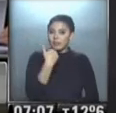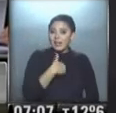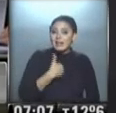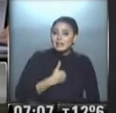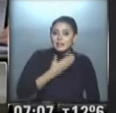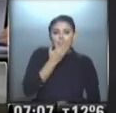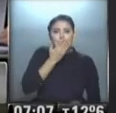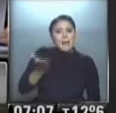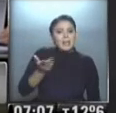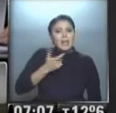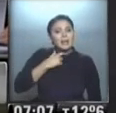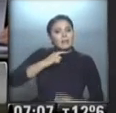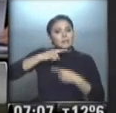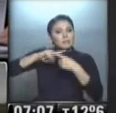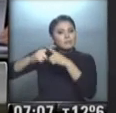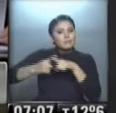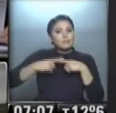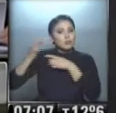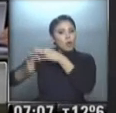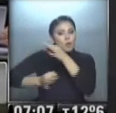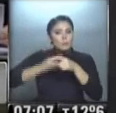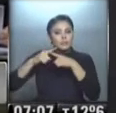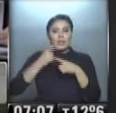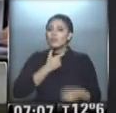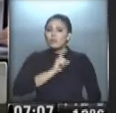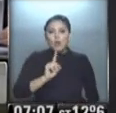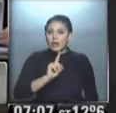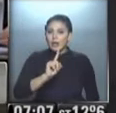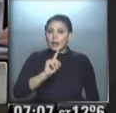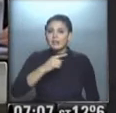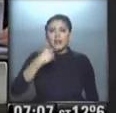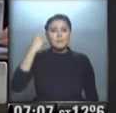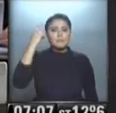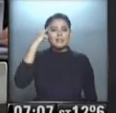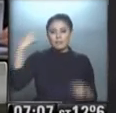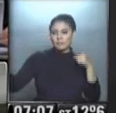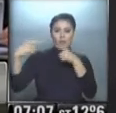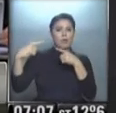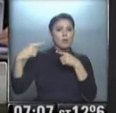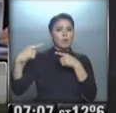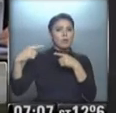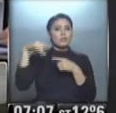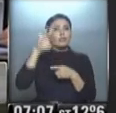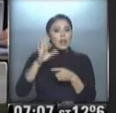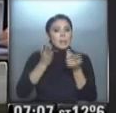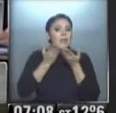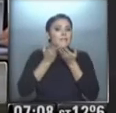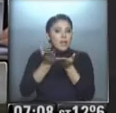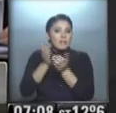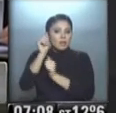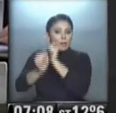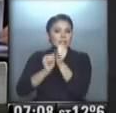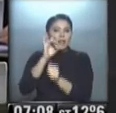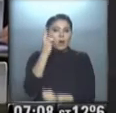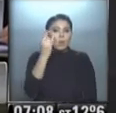Argentina solicitó seguir dialogando y no caer en la lógica del enfrentamiento que solo beneficia a la empresa